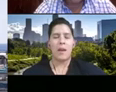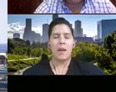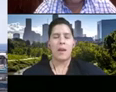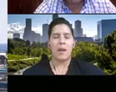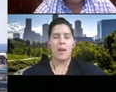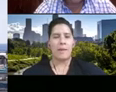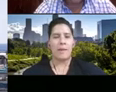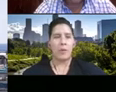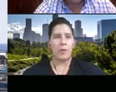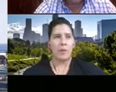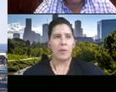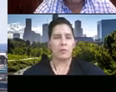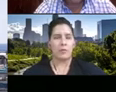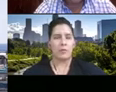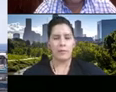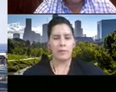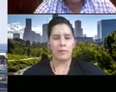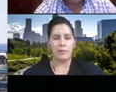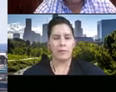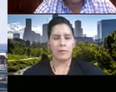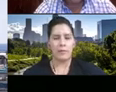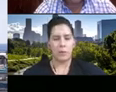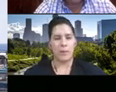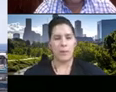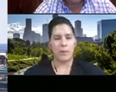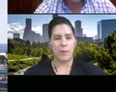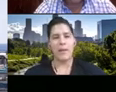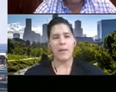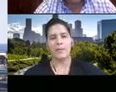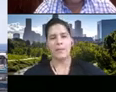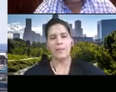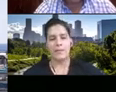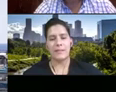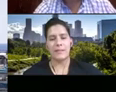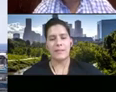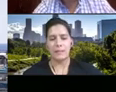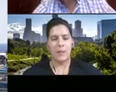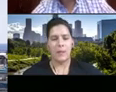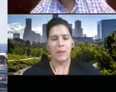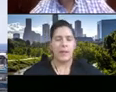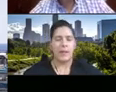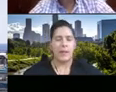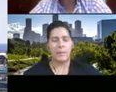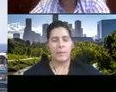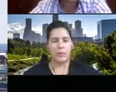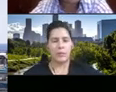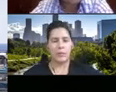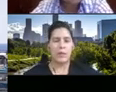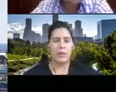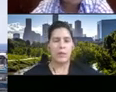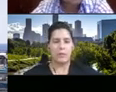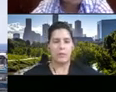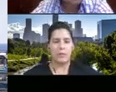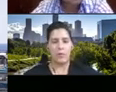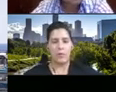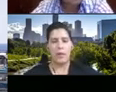por primera vez a sus clientes, cuando viajan en familia, es utilizar el City Pass. El City Pass es un librito que nos